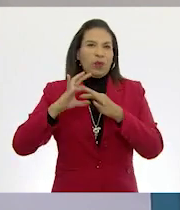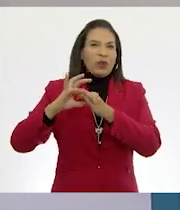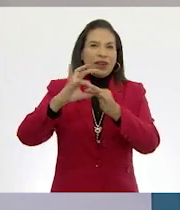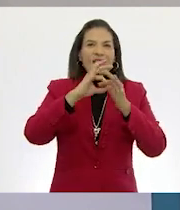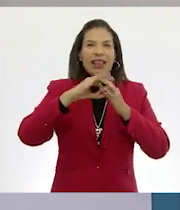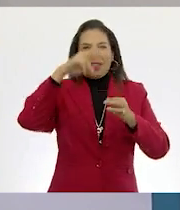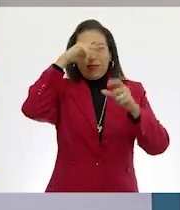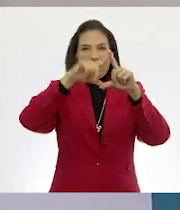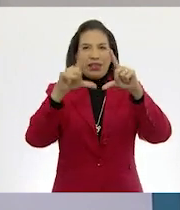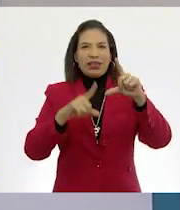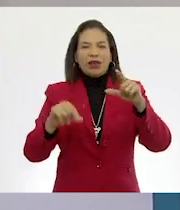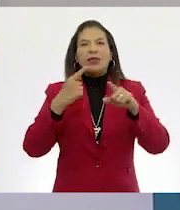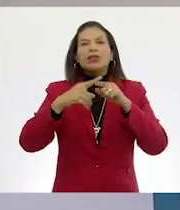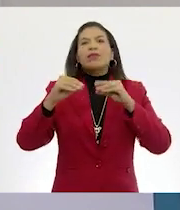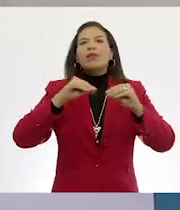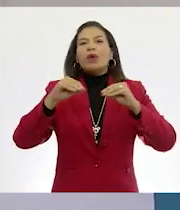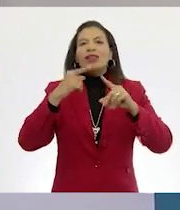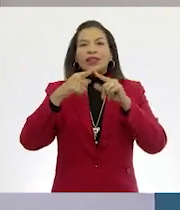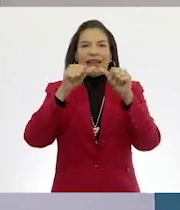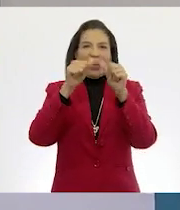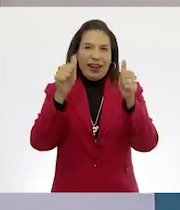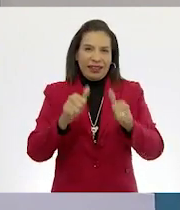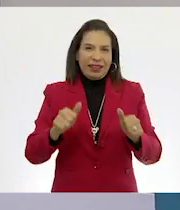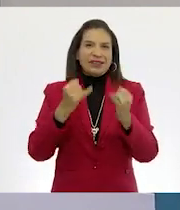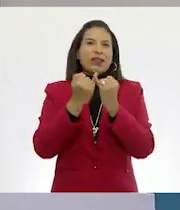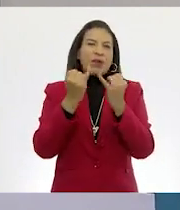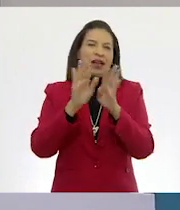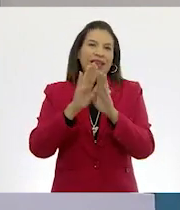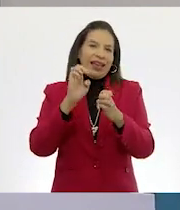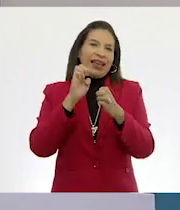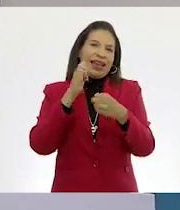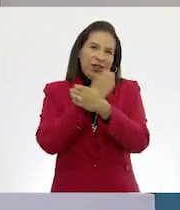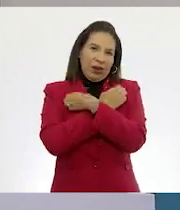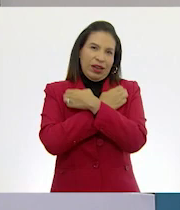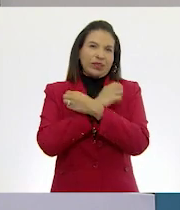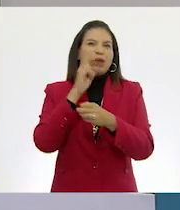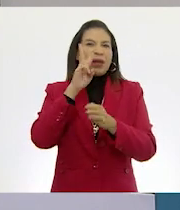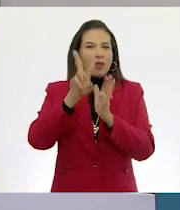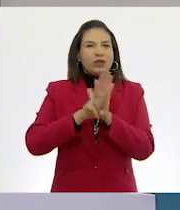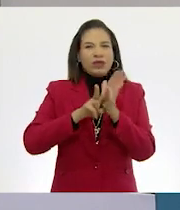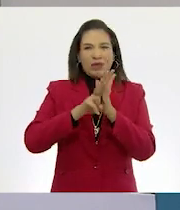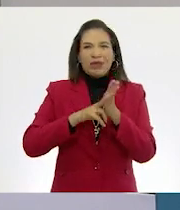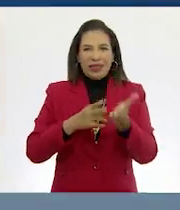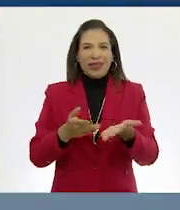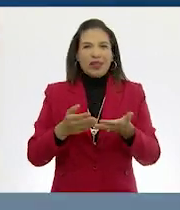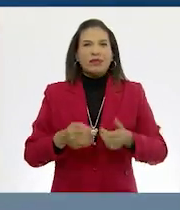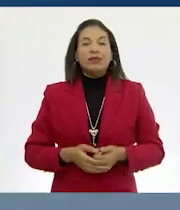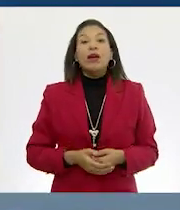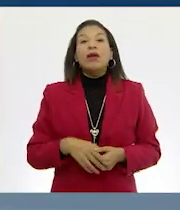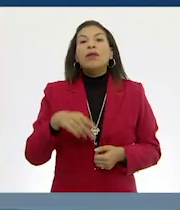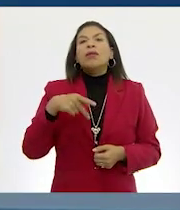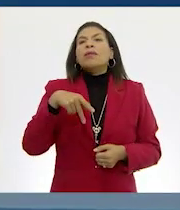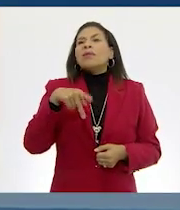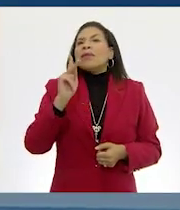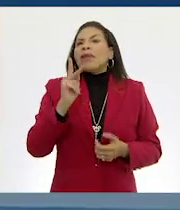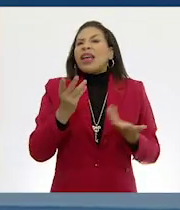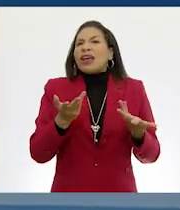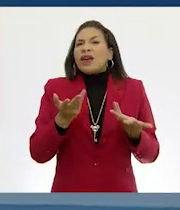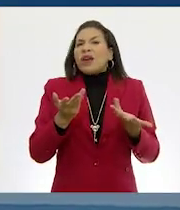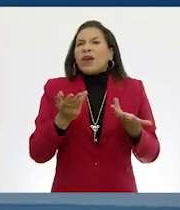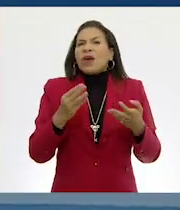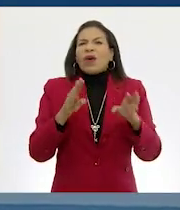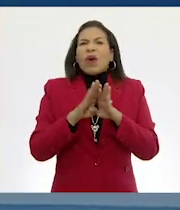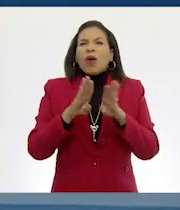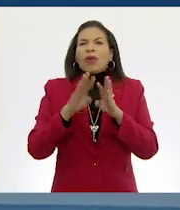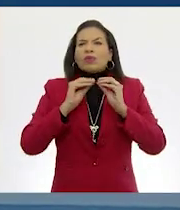los mexicanos mediante los movimientos artísticos y la educación, como lo vimos en el video. Pero, pues, ¿cómo